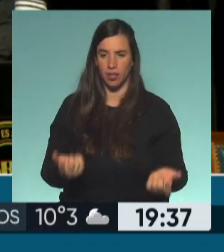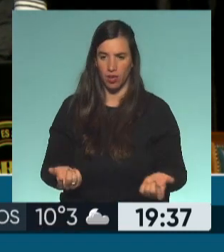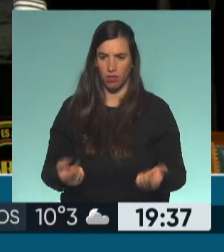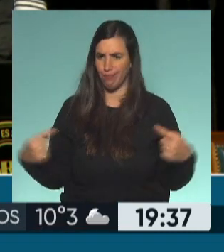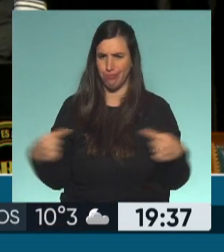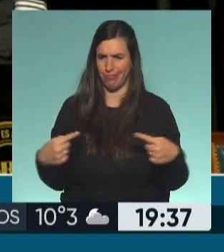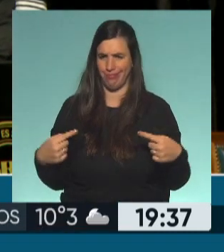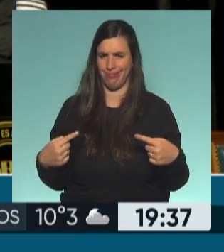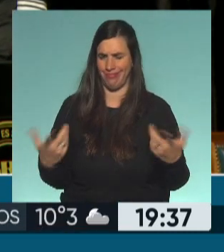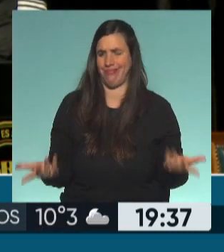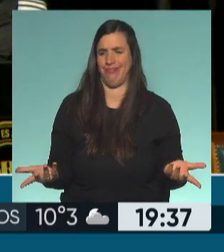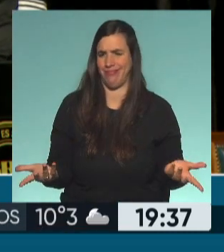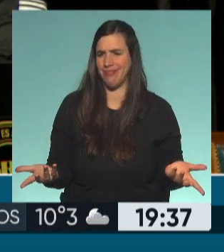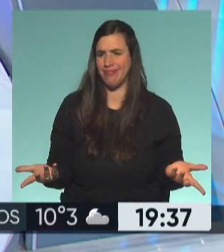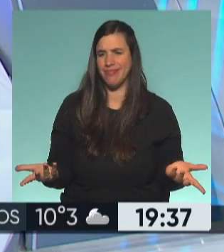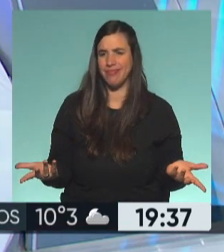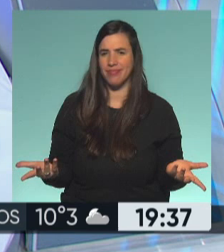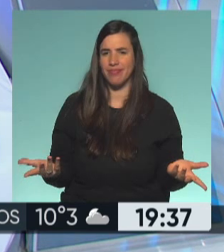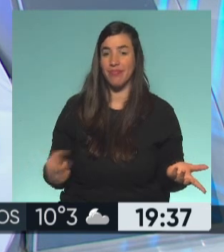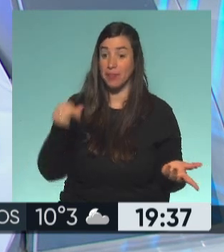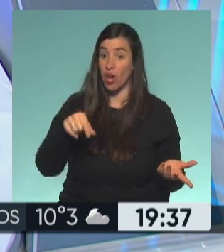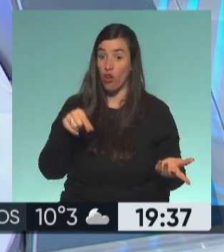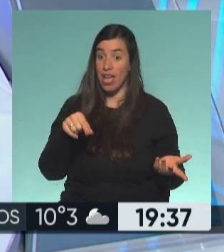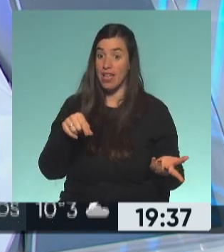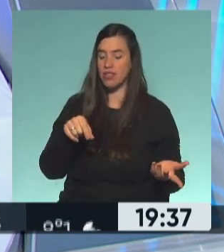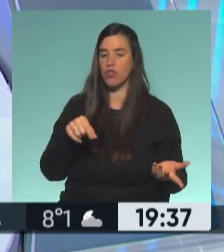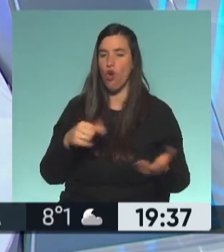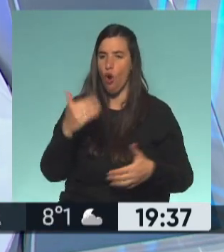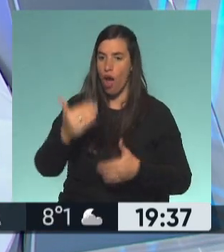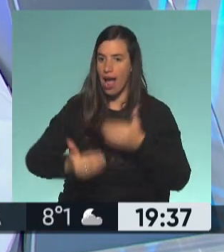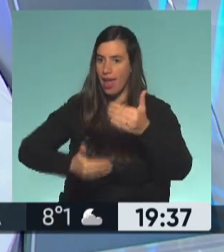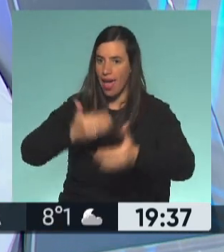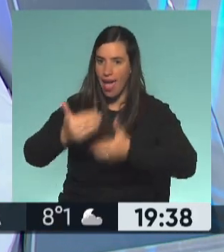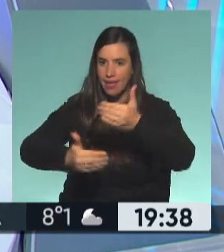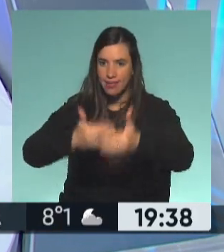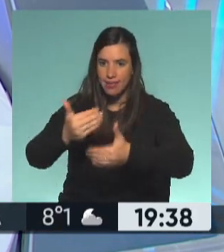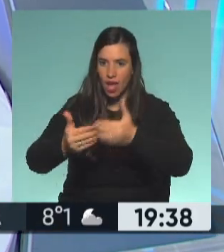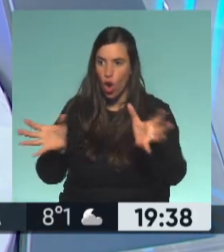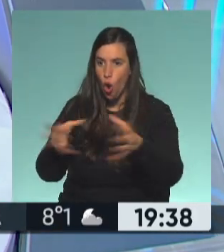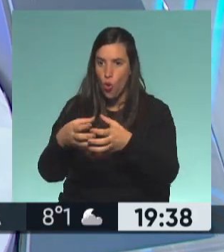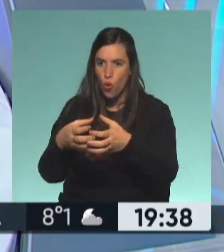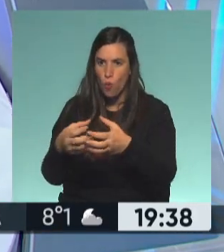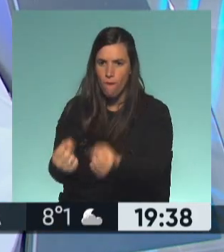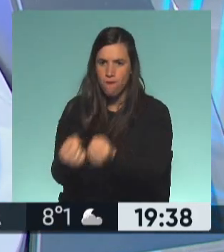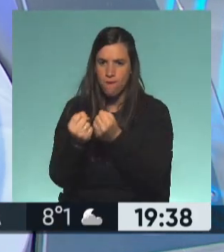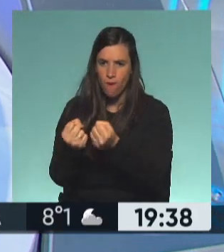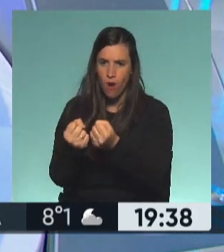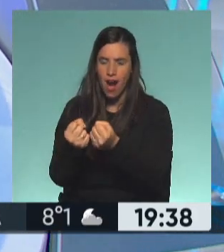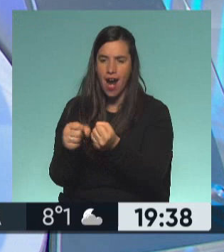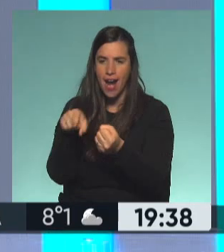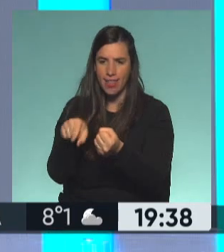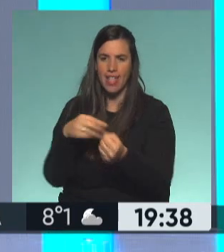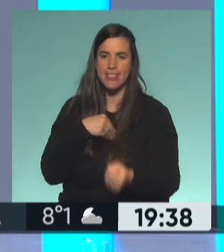del entramado. Claro, pero esa antipolítica crece con algunos núcleos de verdad. Que, Ahora, es que lo que claro. siente esa persona que avala